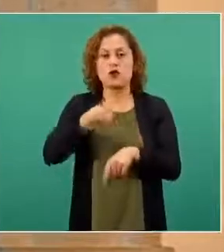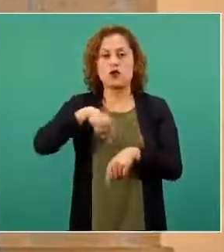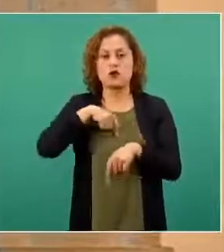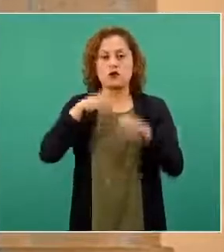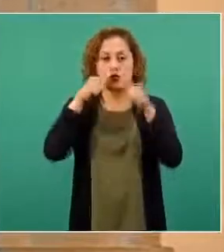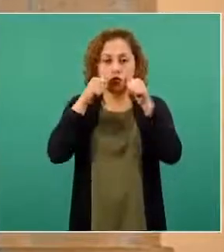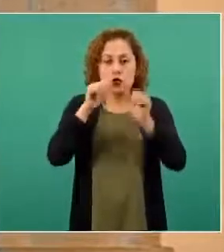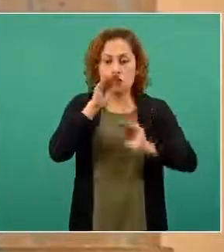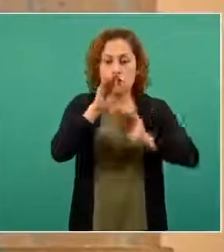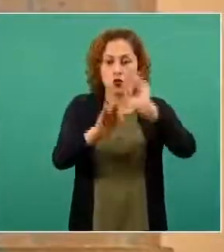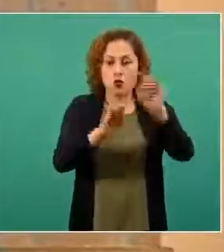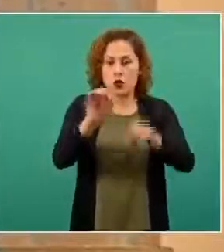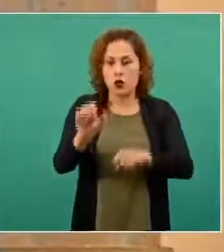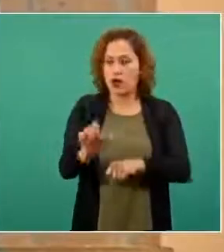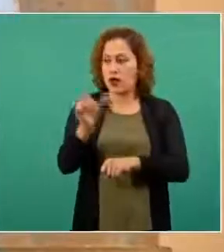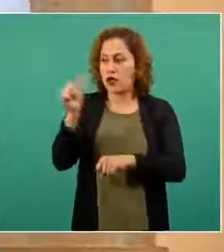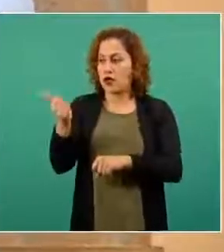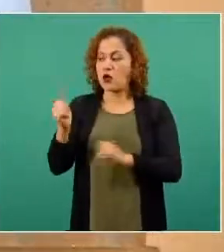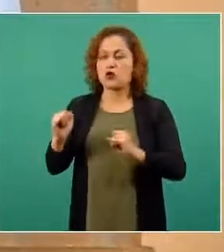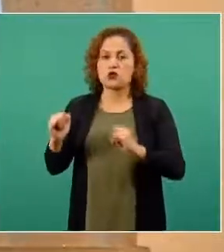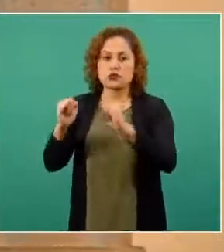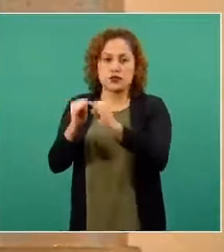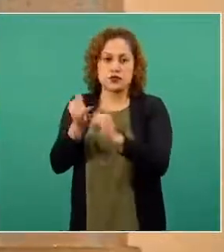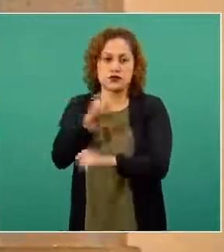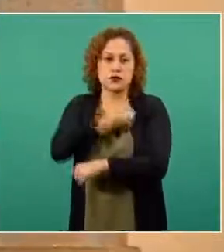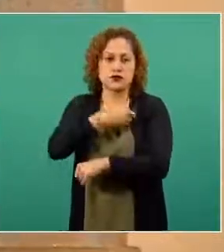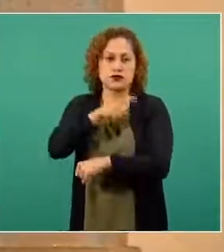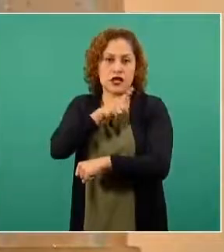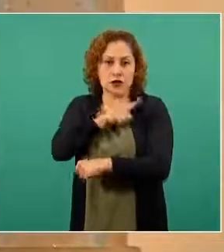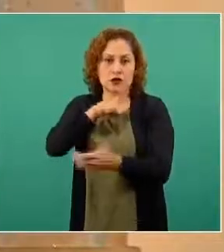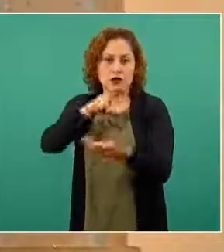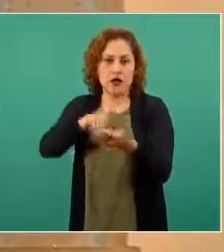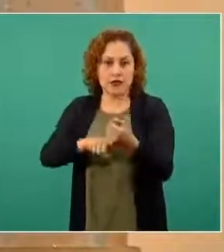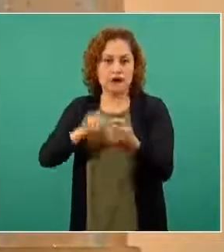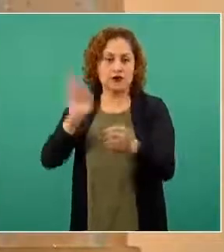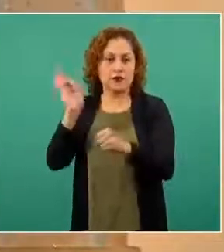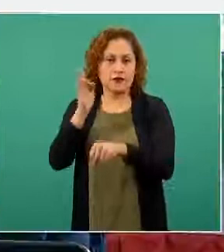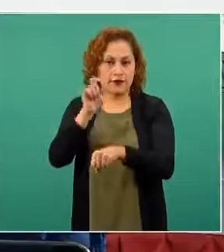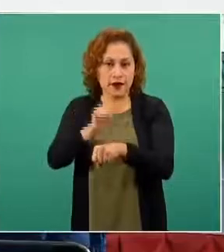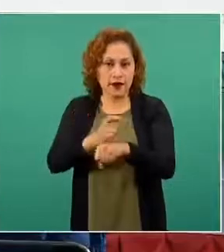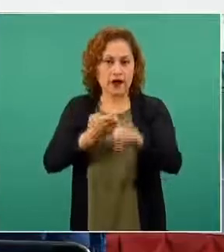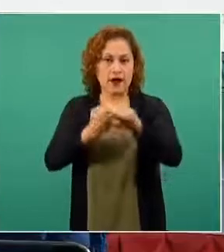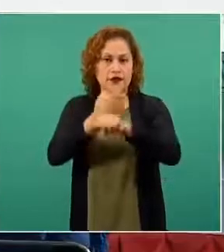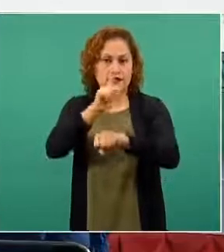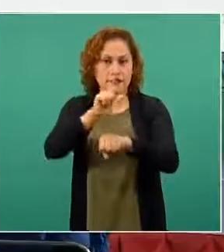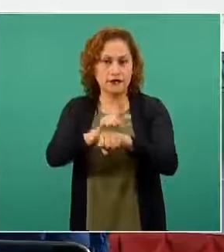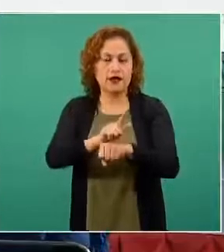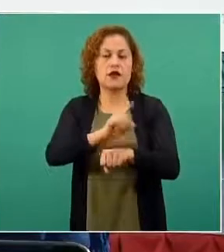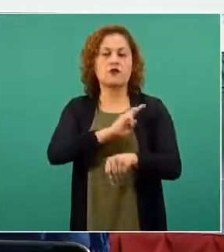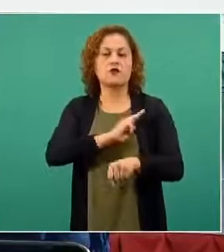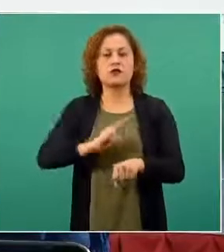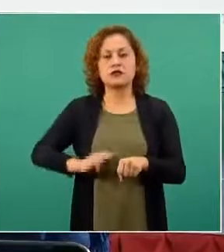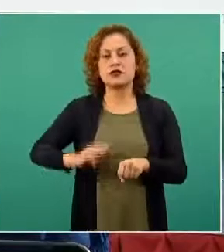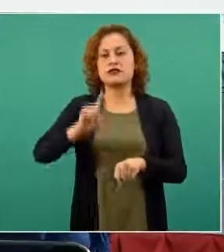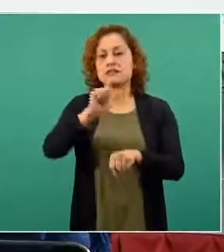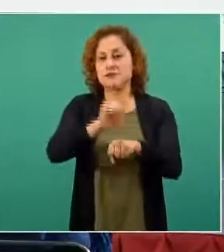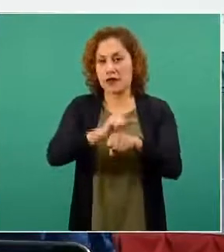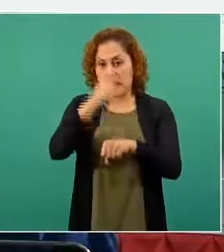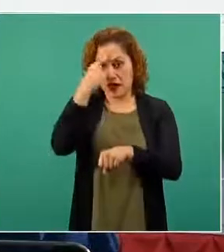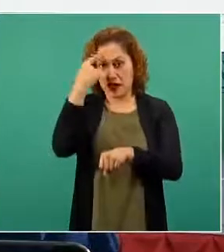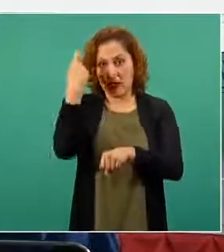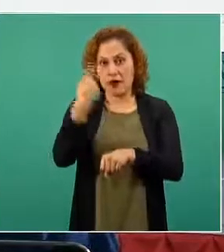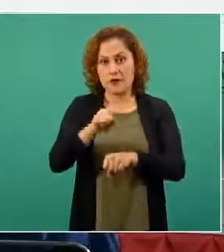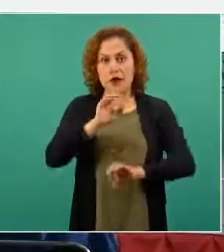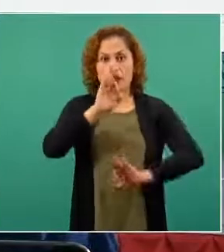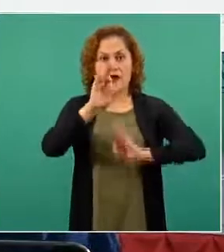diferentes instancias de salud a nivel estatal, municipal, de forma tal que podamos extender el rango de atención de